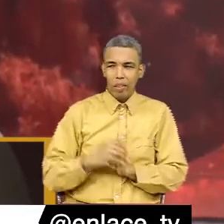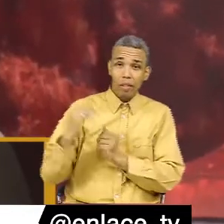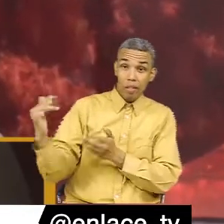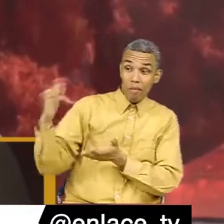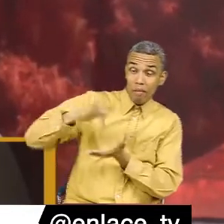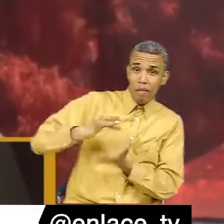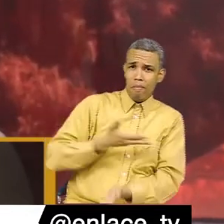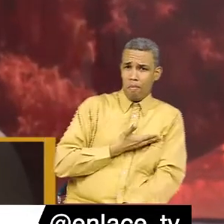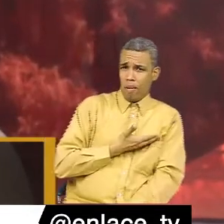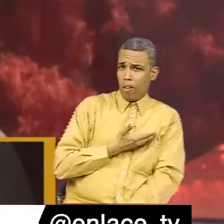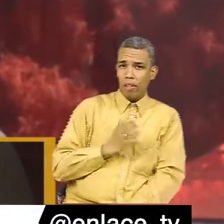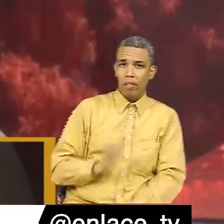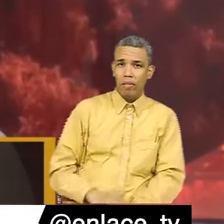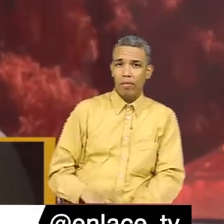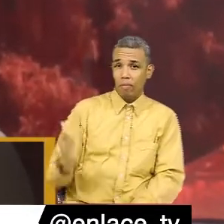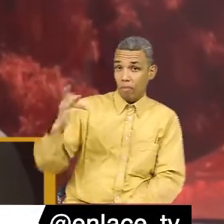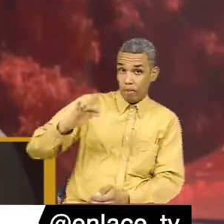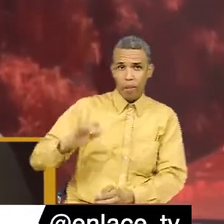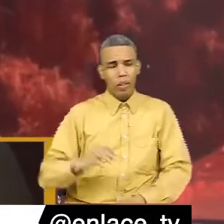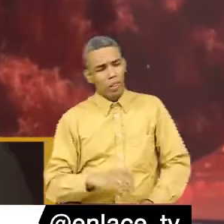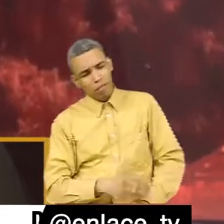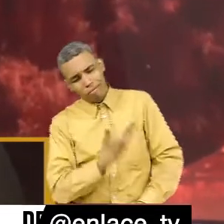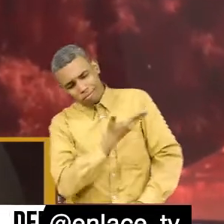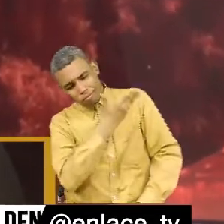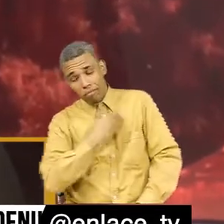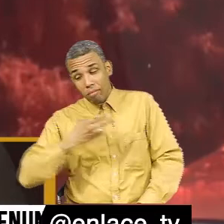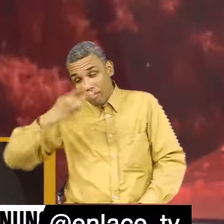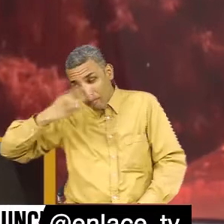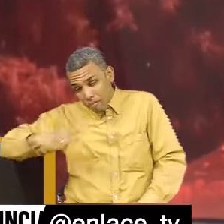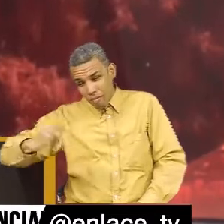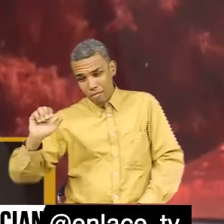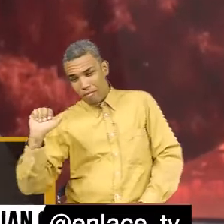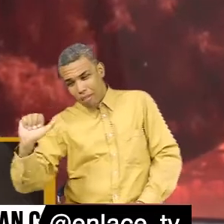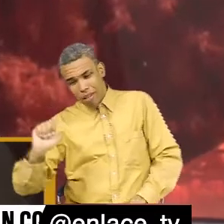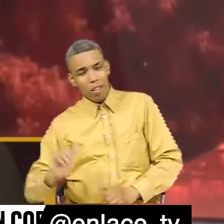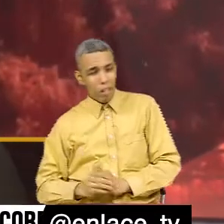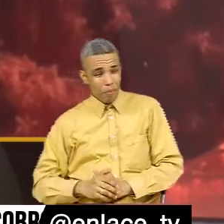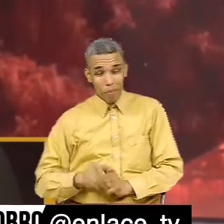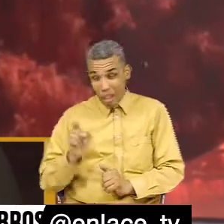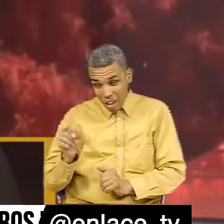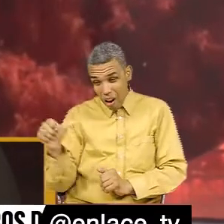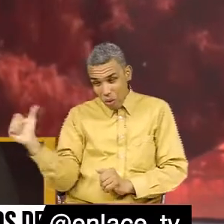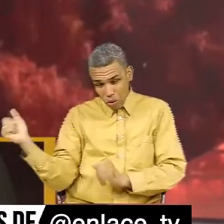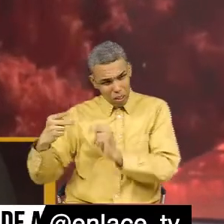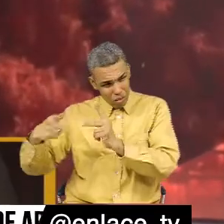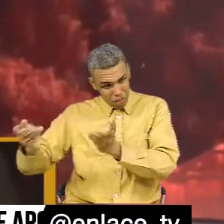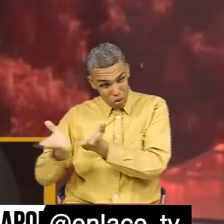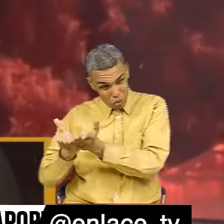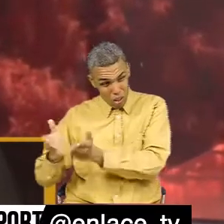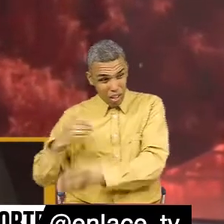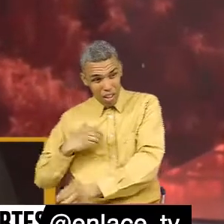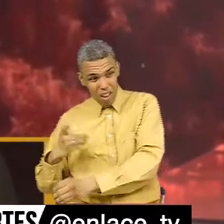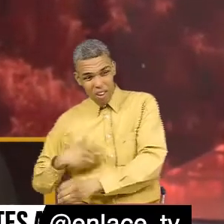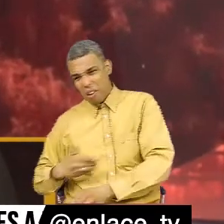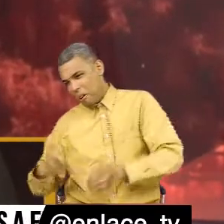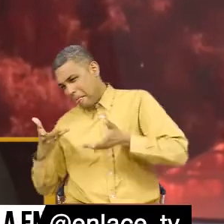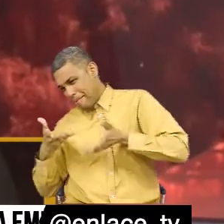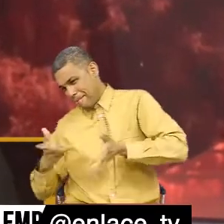verbal cómo su hija ha sido desde principio de año siendo agredida por otros